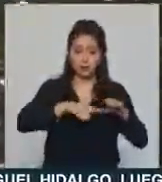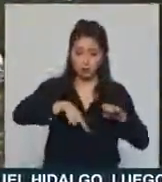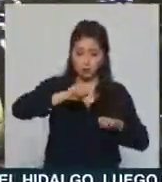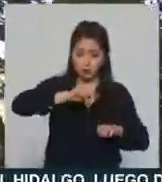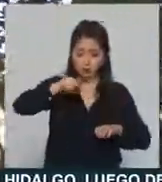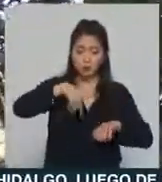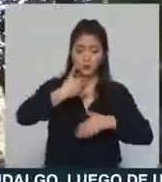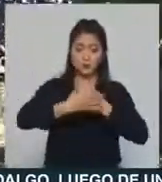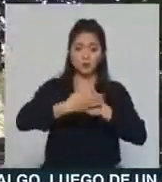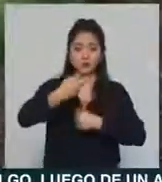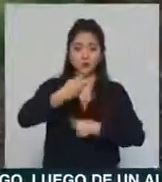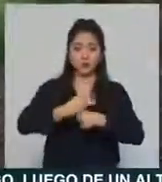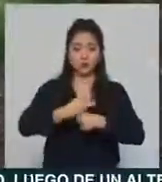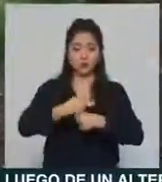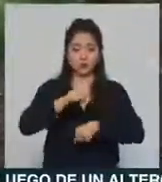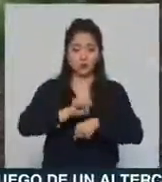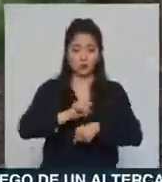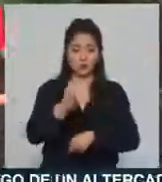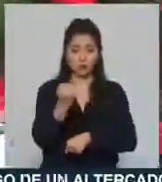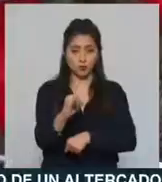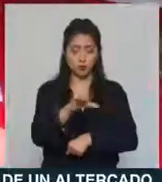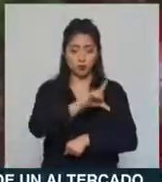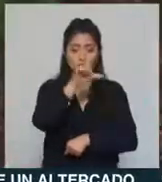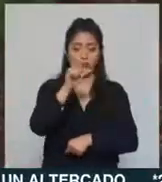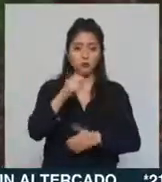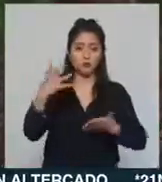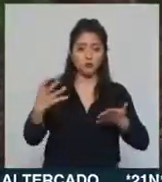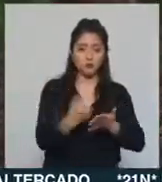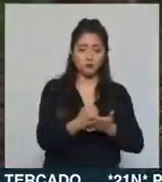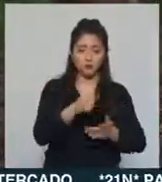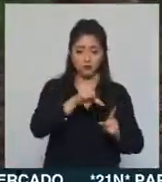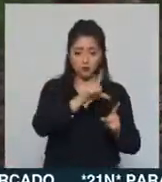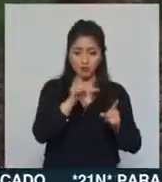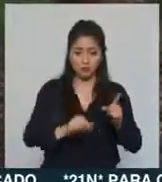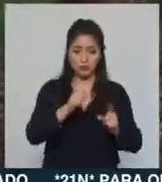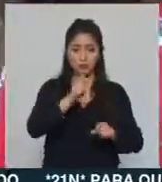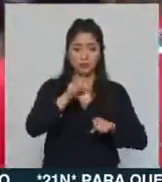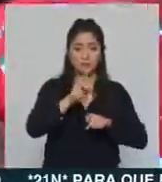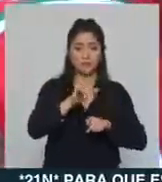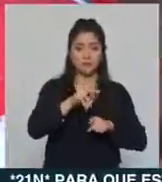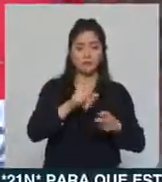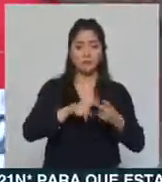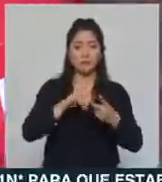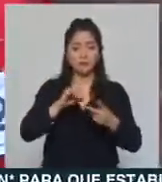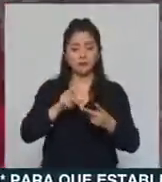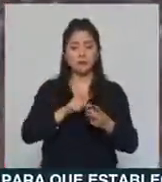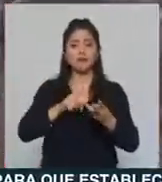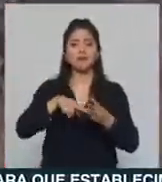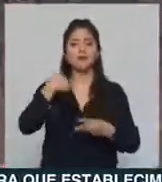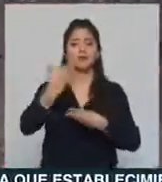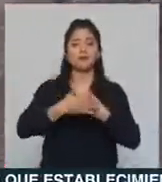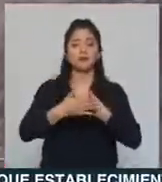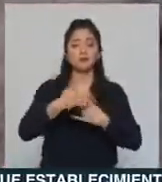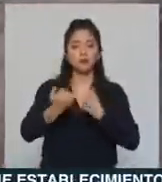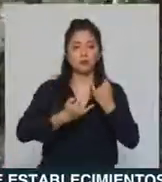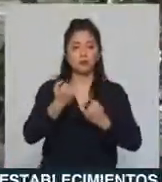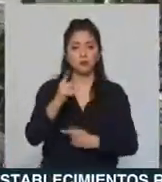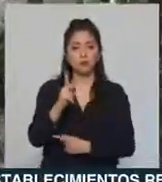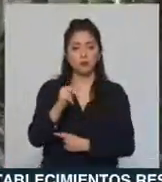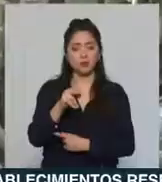definida en la segunda semana de junio, luego de los campeonatos nacionales tanto en pista, BMX y de ruta, rumbo a los Juegos Panamericanos Lima